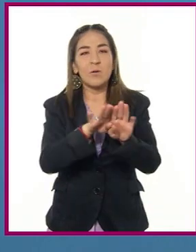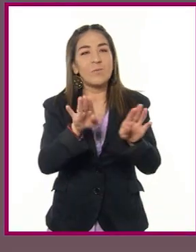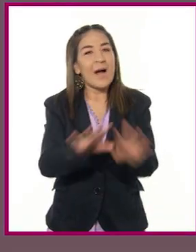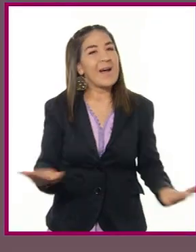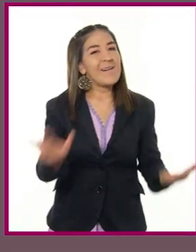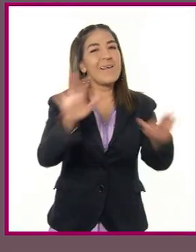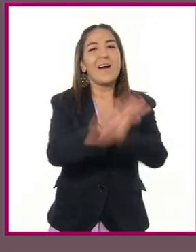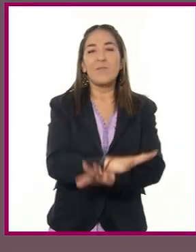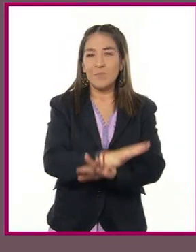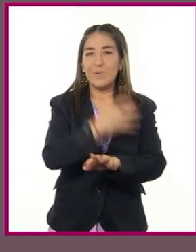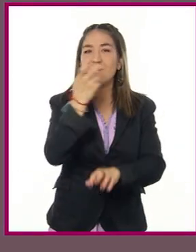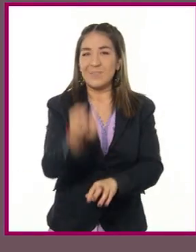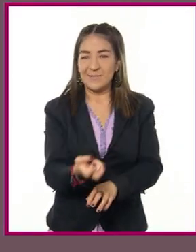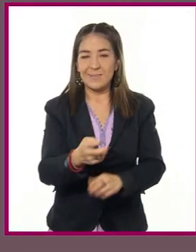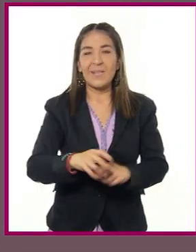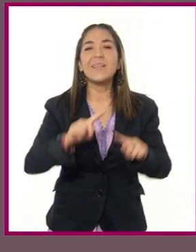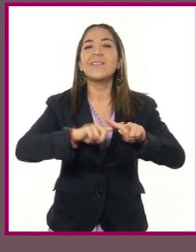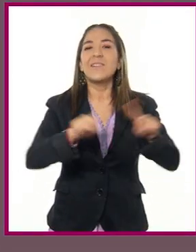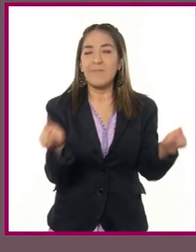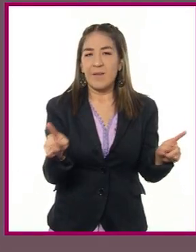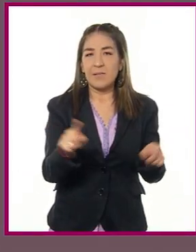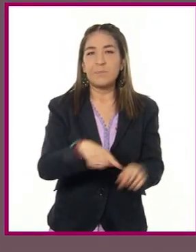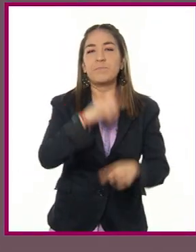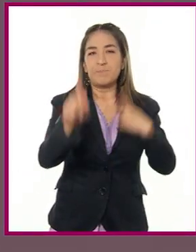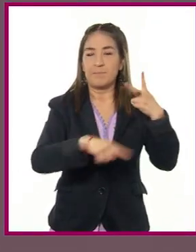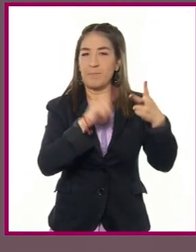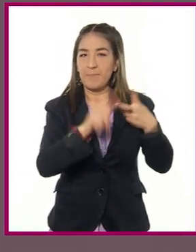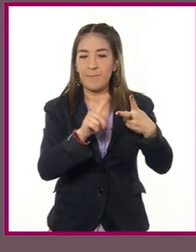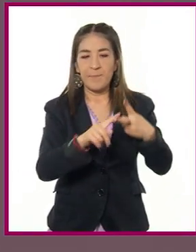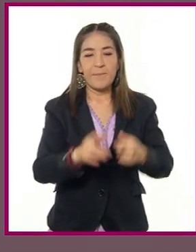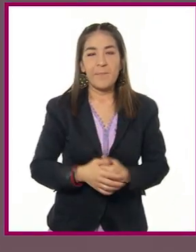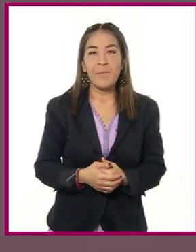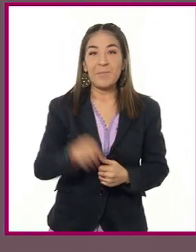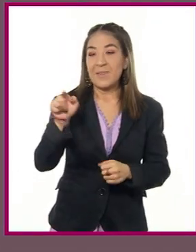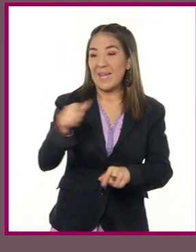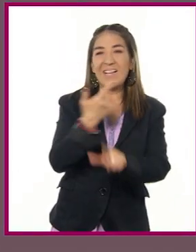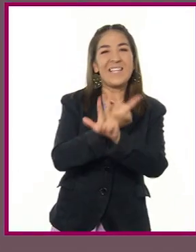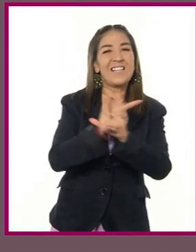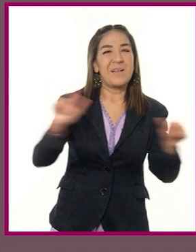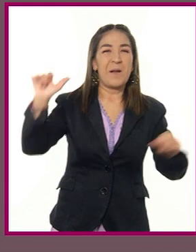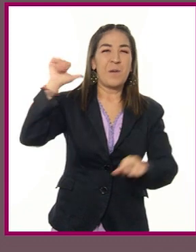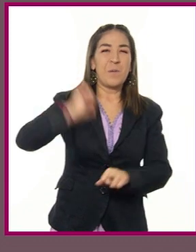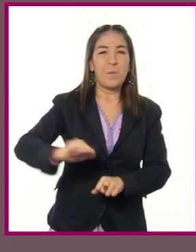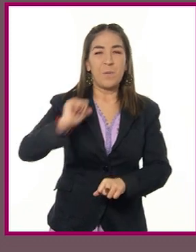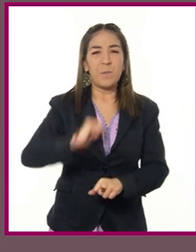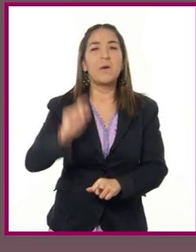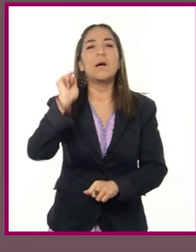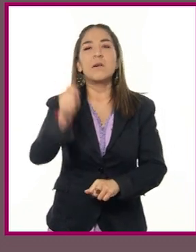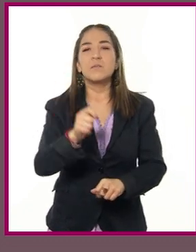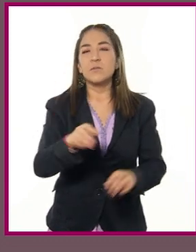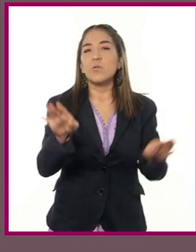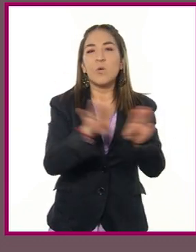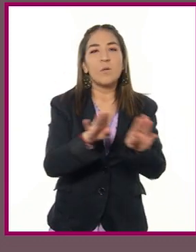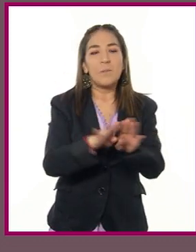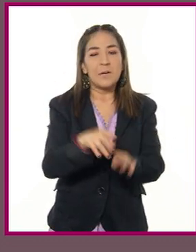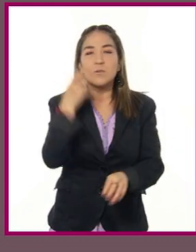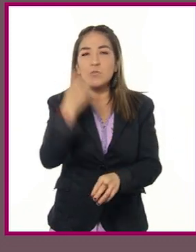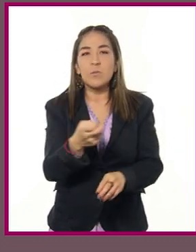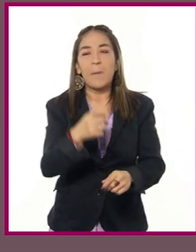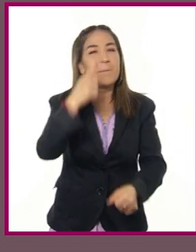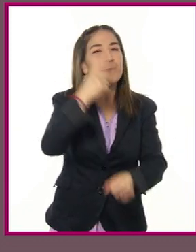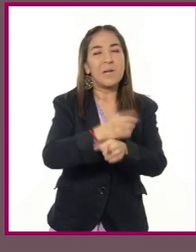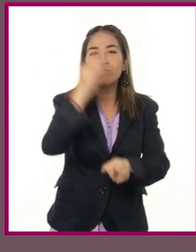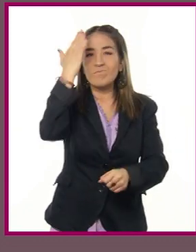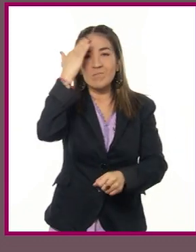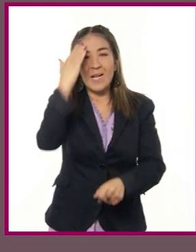distinta. En segundo lugar, a diferencia de los liberales clásicos, dan prioridad a la libertad económica sobre